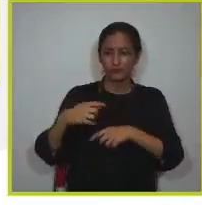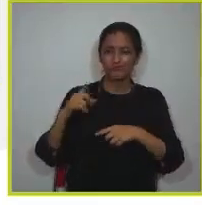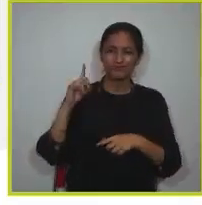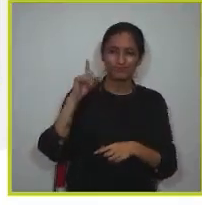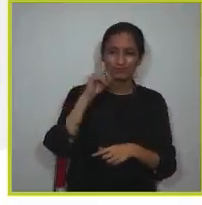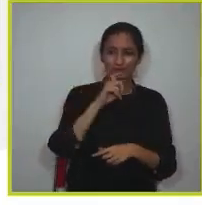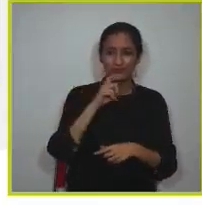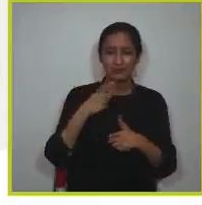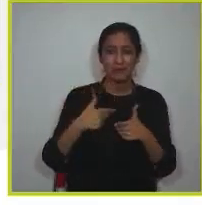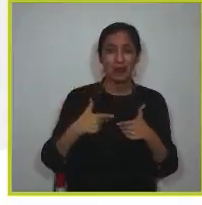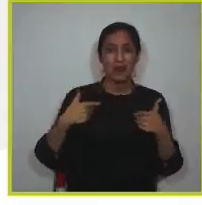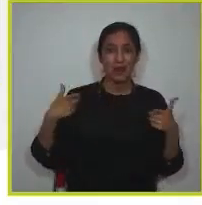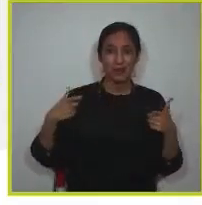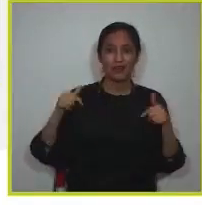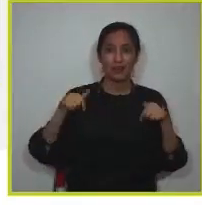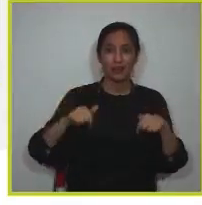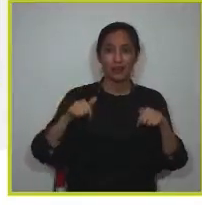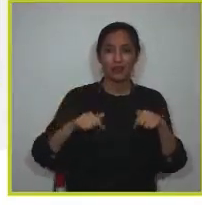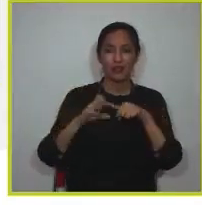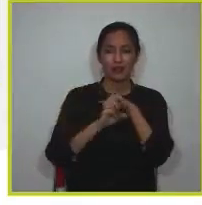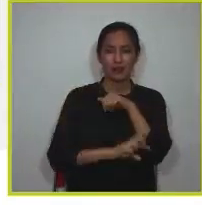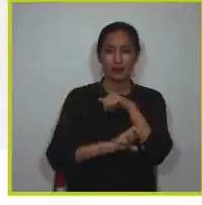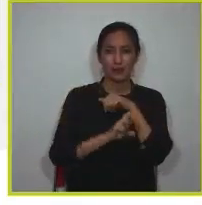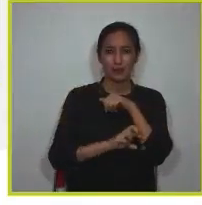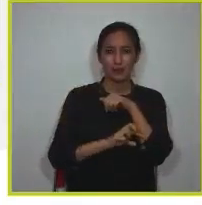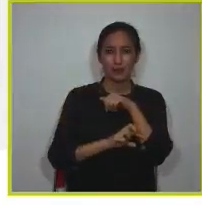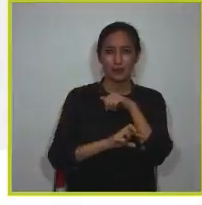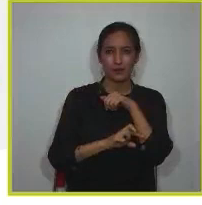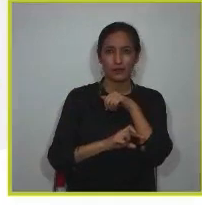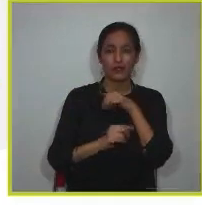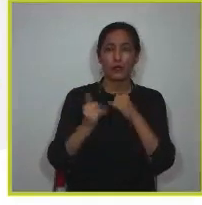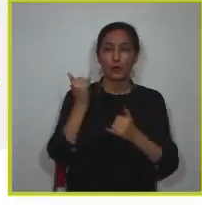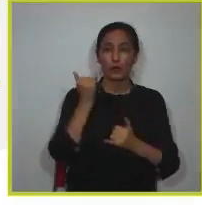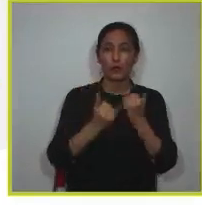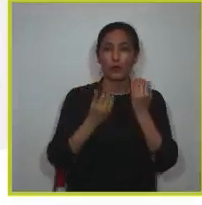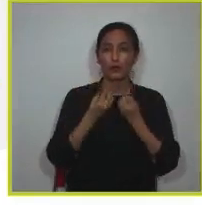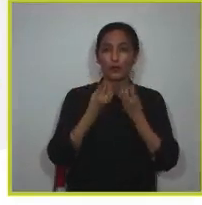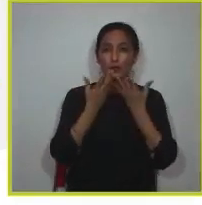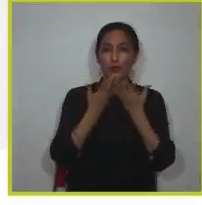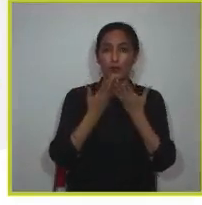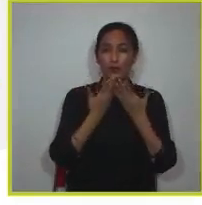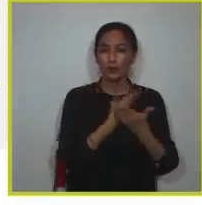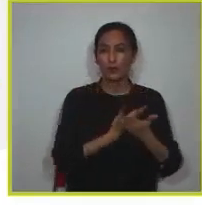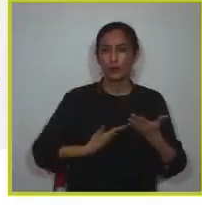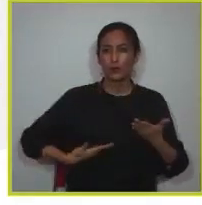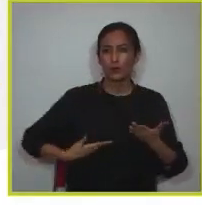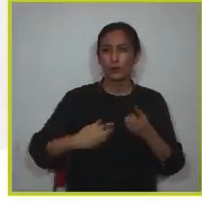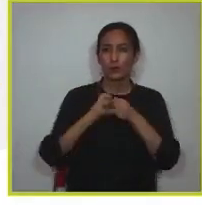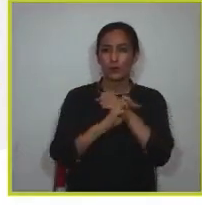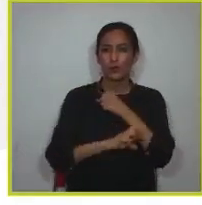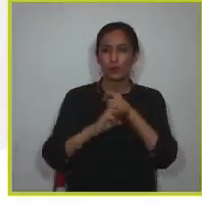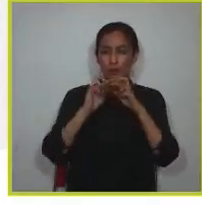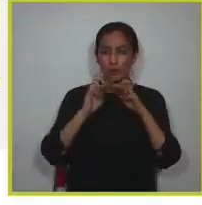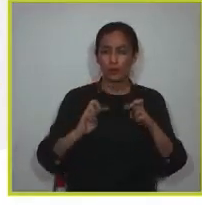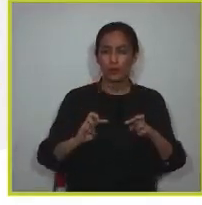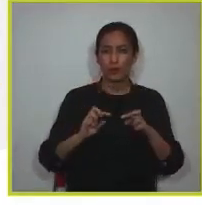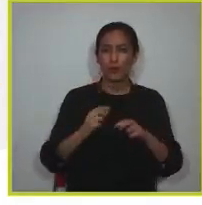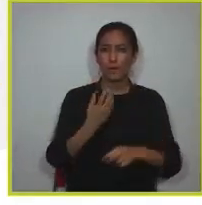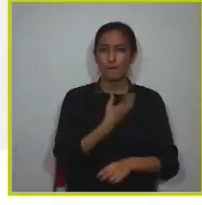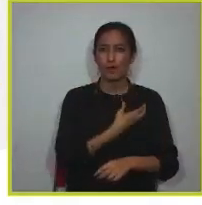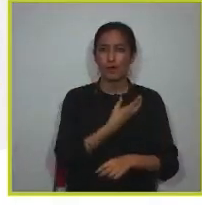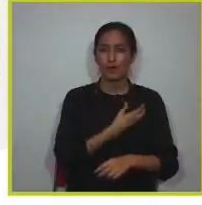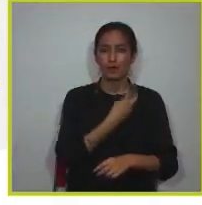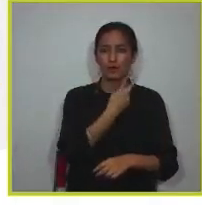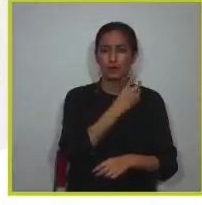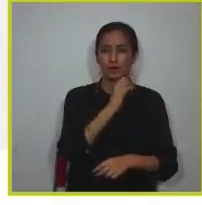más altos en el país el último reporte de la defensoría del pueblo mayo del 2023 señala